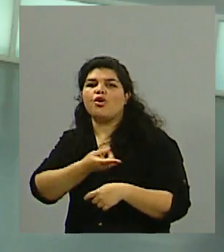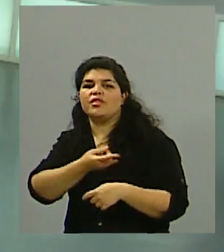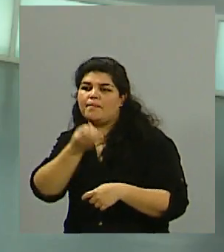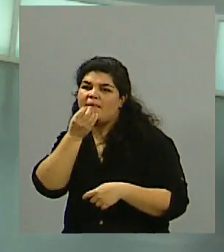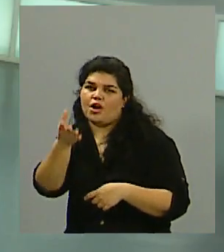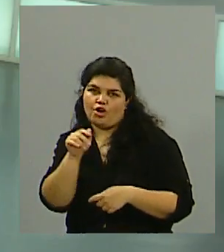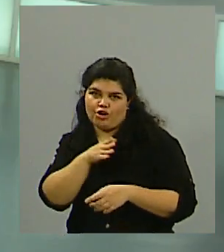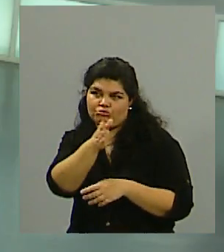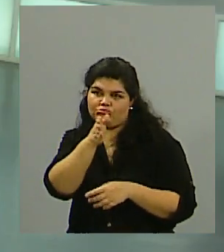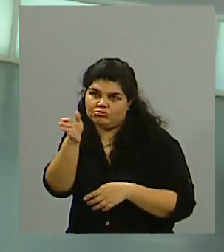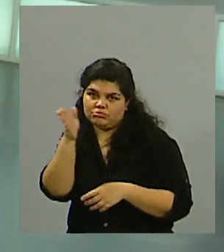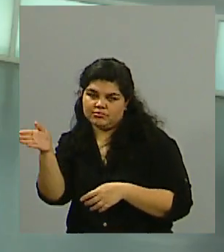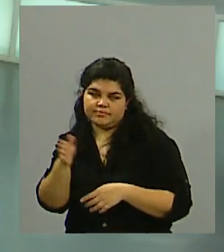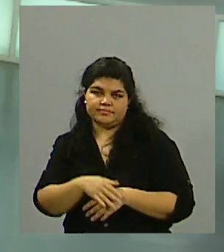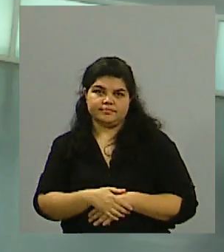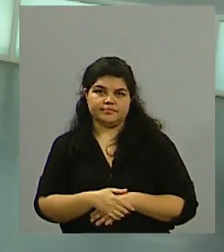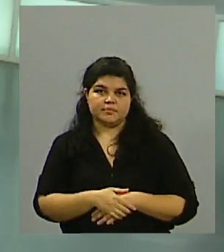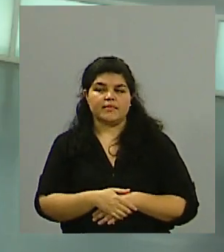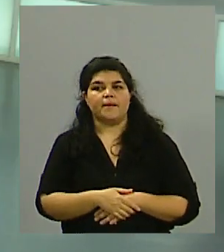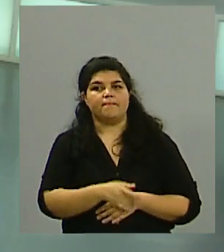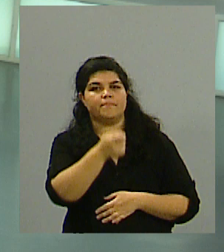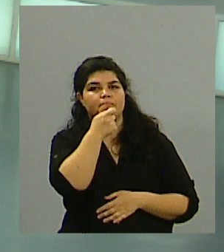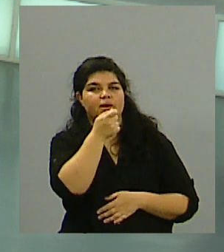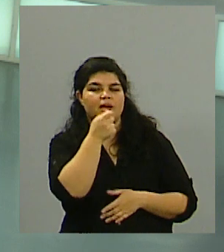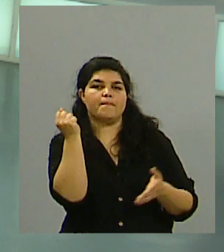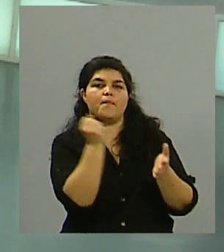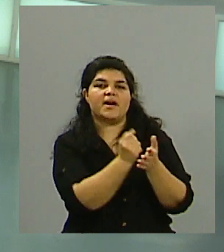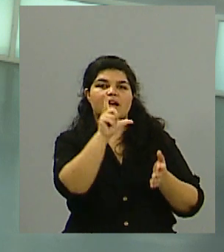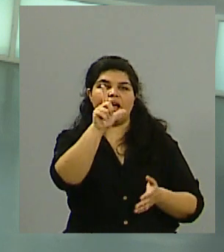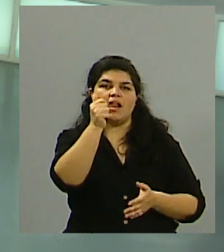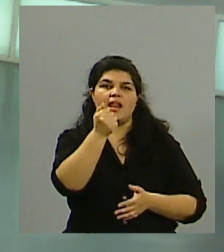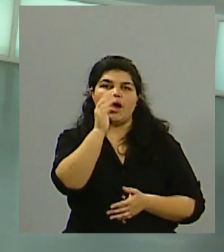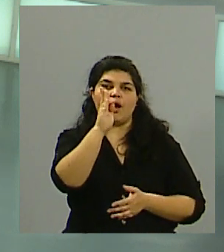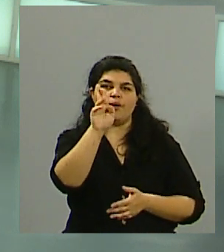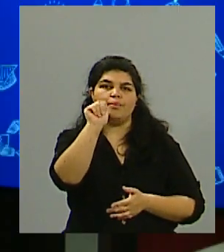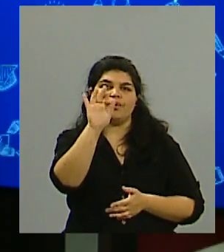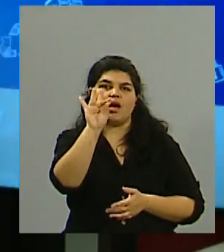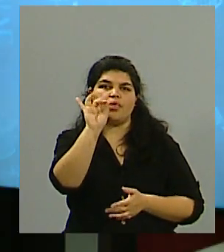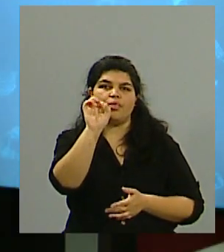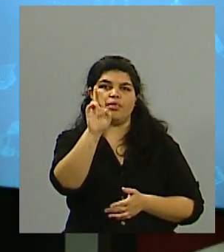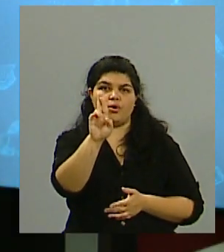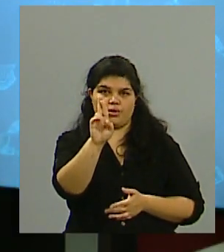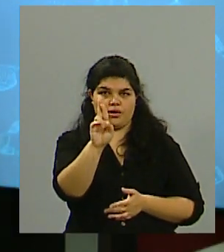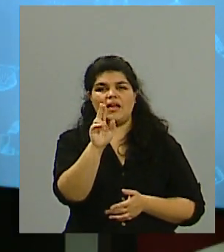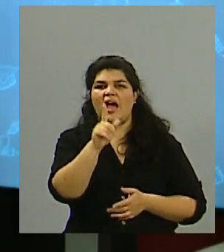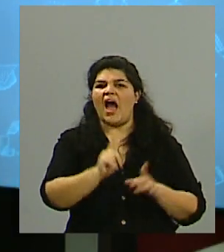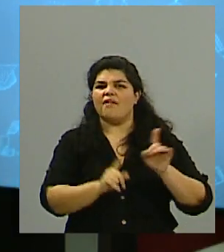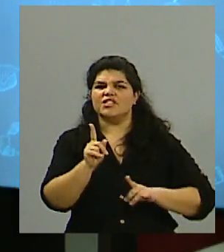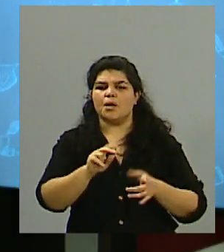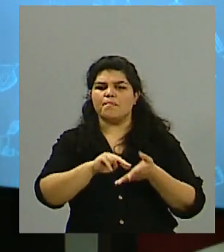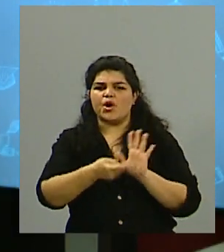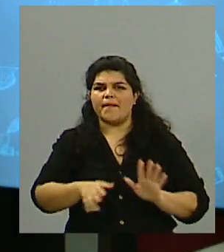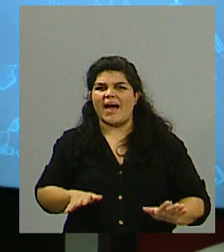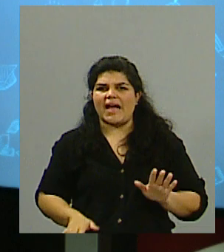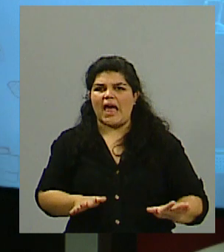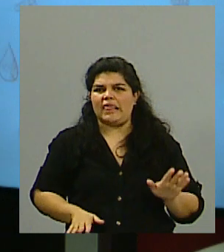Hay razas, decíamos, bueno, como los labradores, por ejemplo, que tienen displasia de cadera, que es bastante común. ¿Hay algún consejo así en